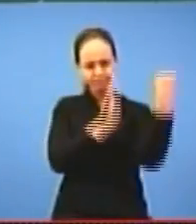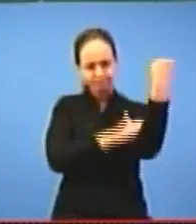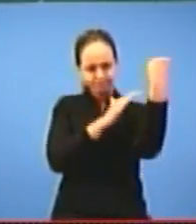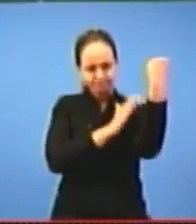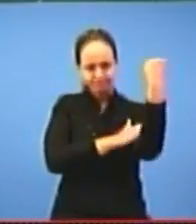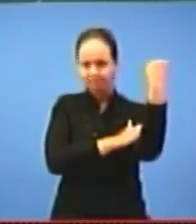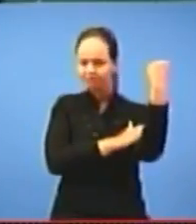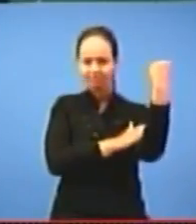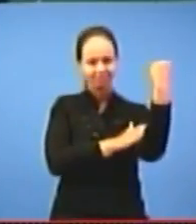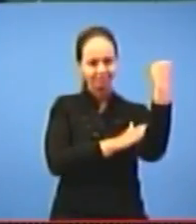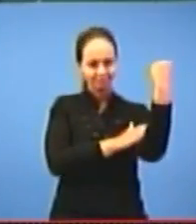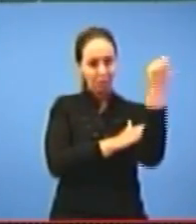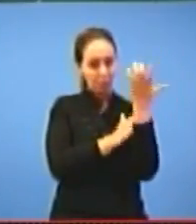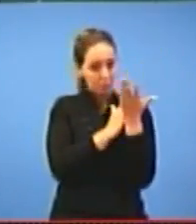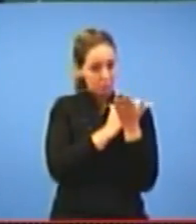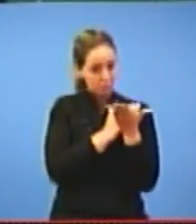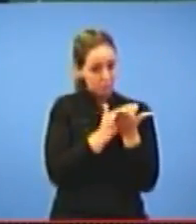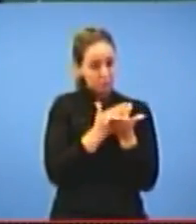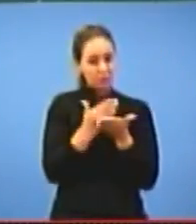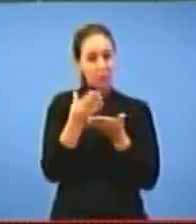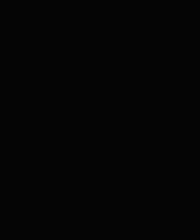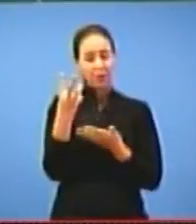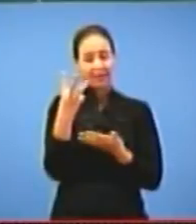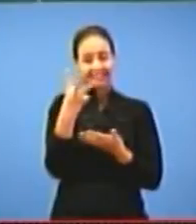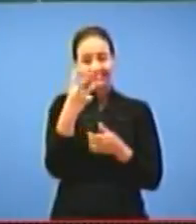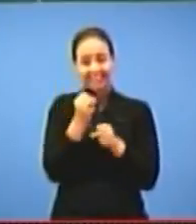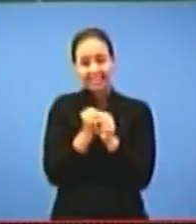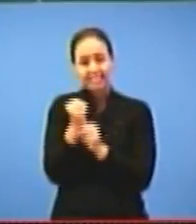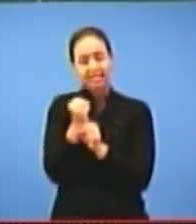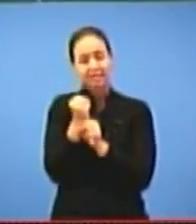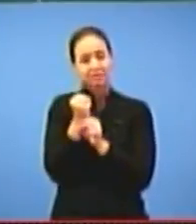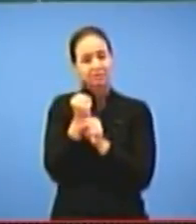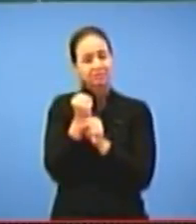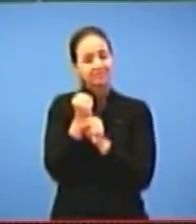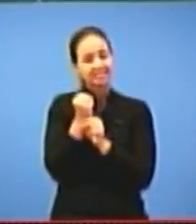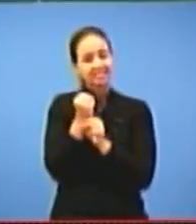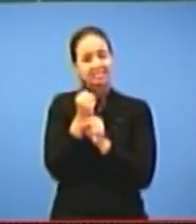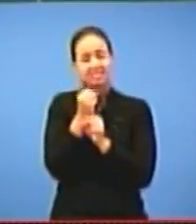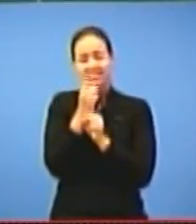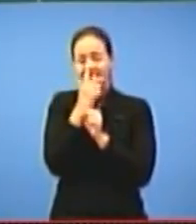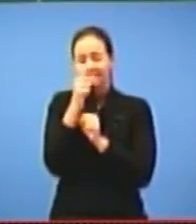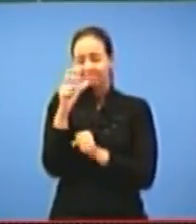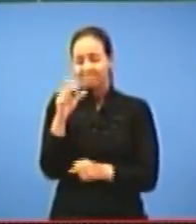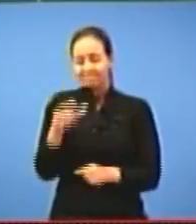Él no era un hombre fuerte. Él comenzó su ministerio y en 3 años Él estaba ya acabado.